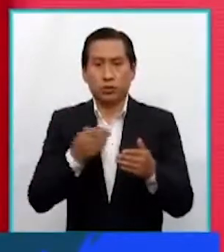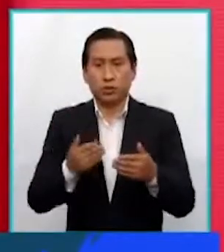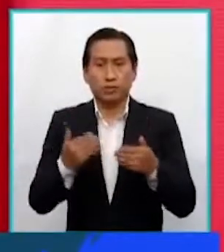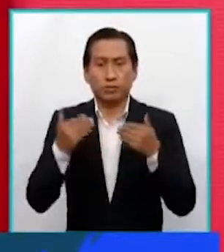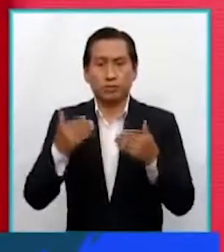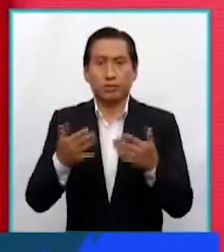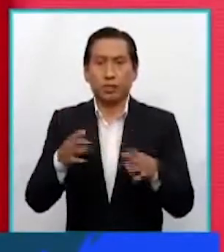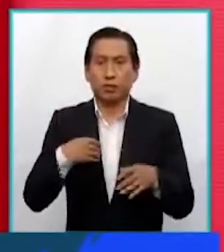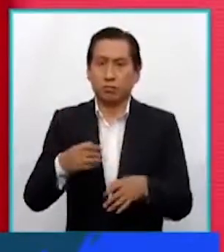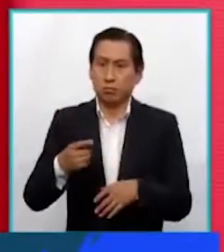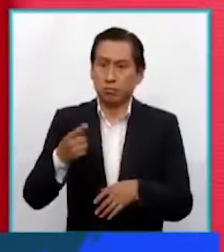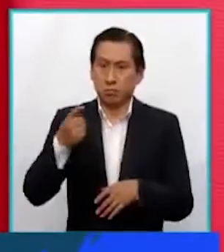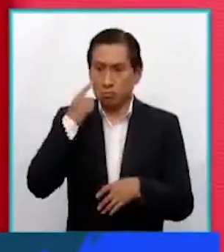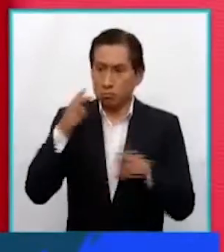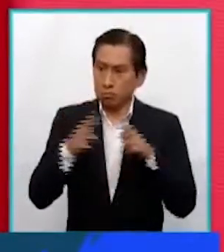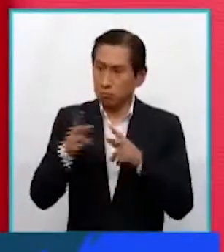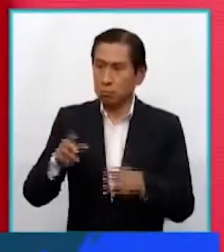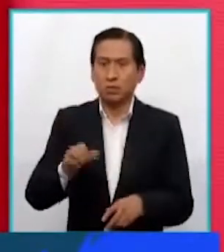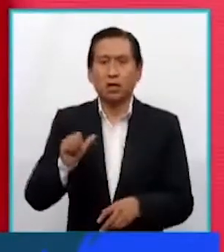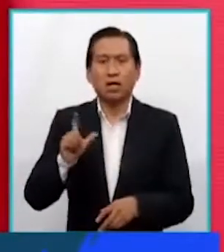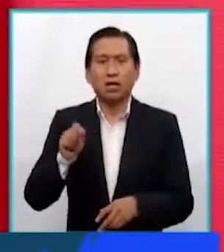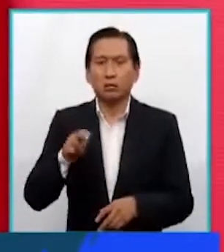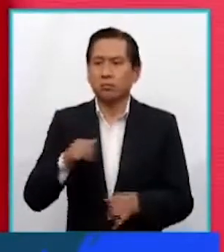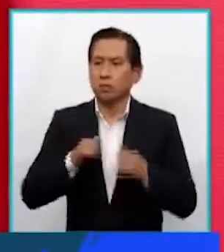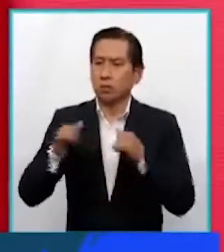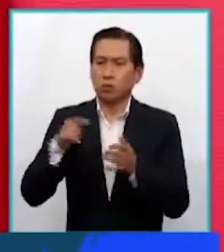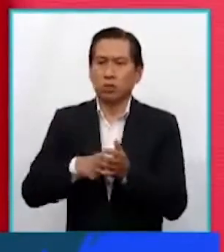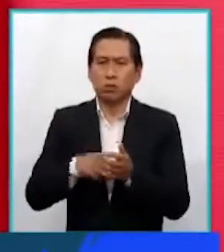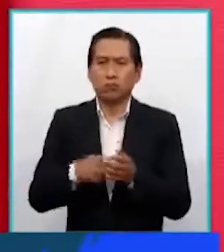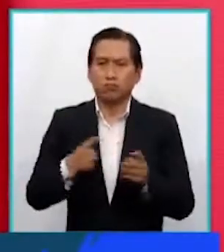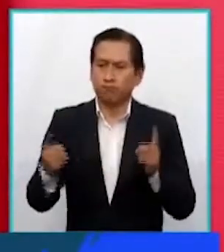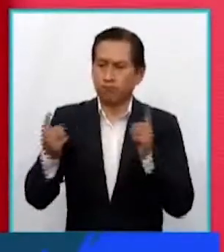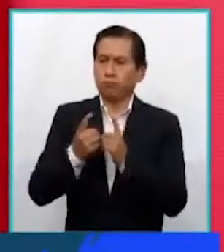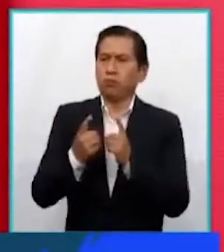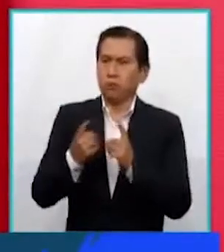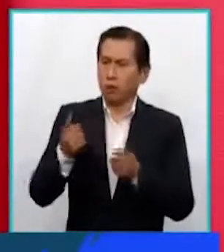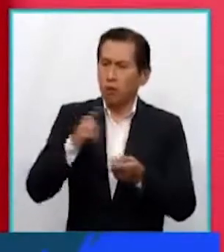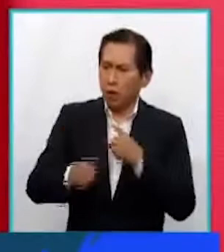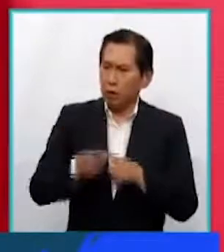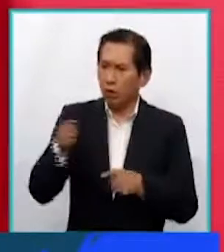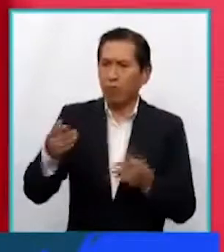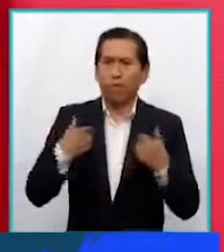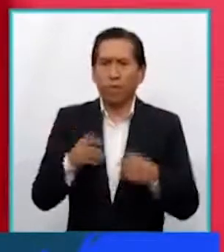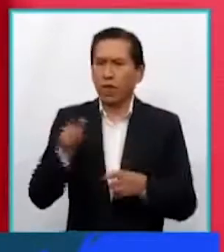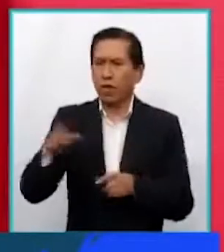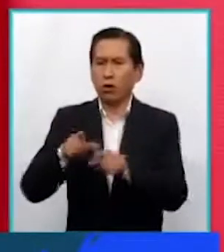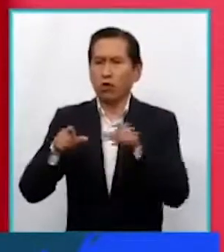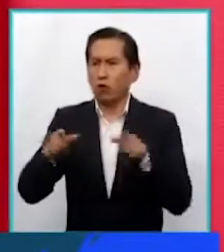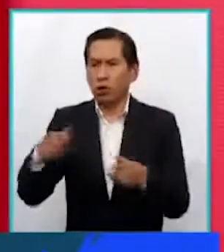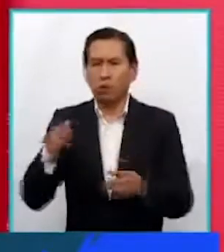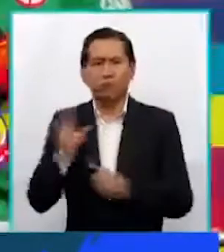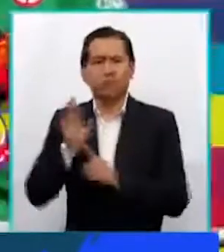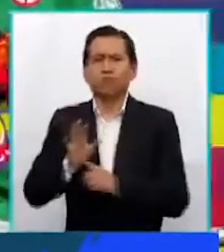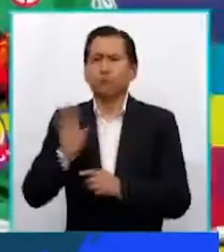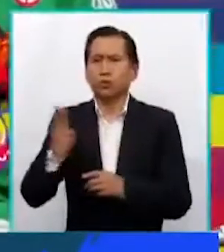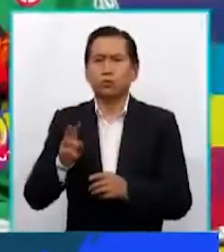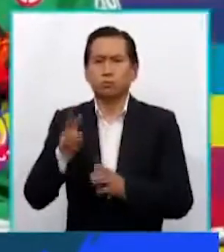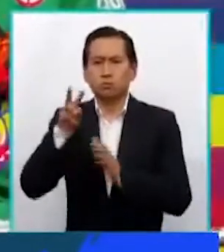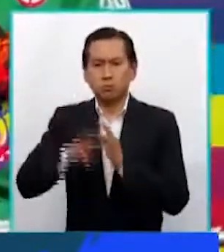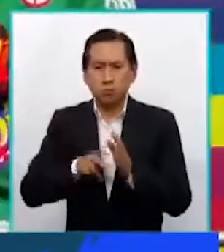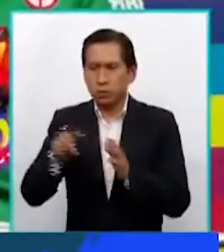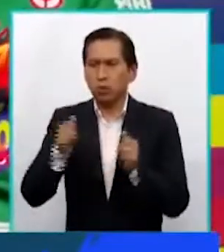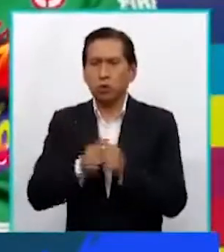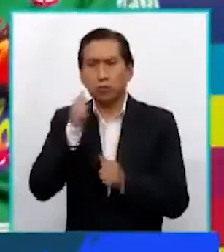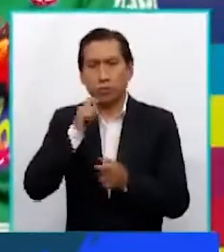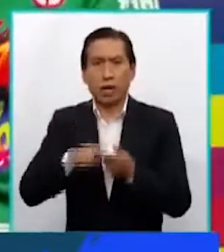ya lo conocí a Alan, ¿no? A Alan lo conocí igual de esa forma de... Mira, tengo un amigo que está tocando en un lugar que va a presentar su videoclip con